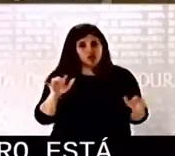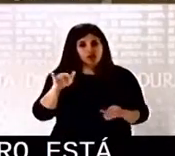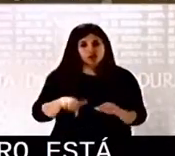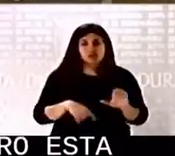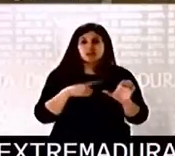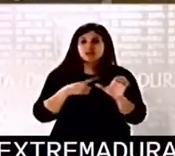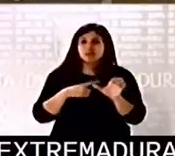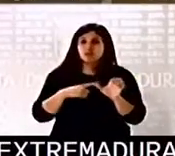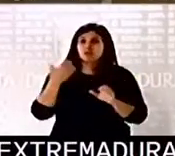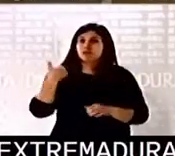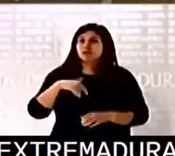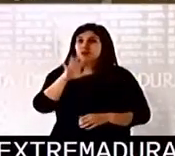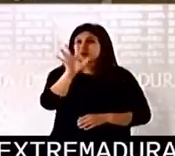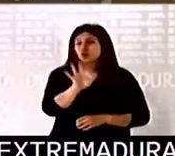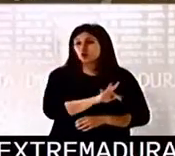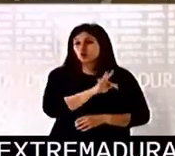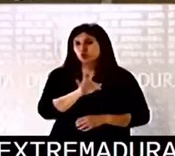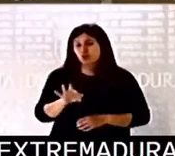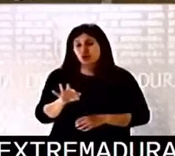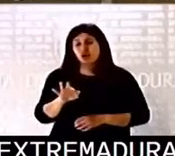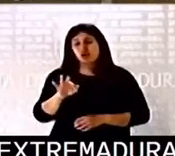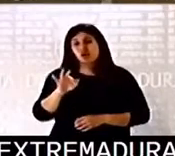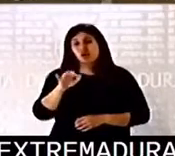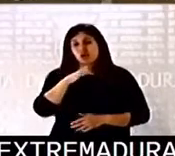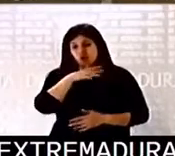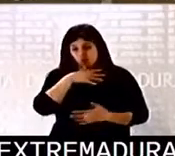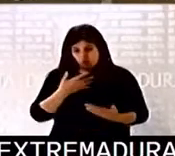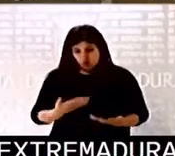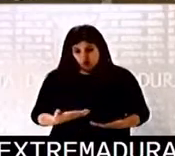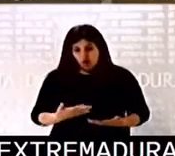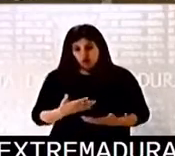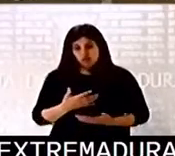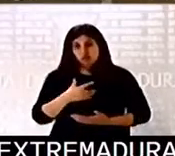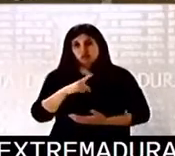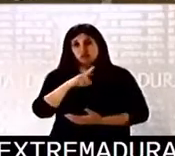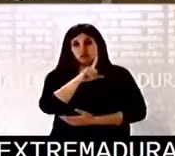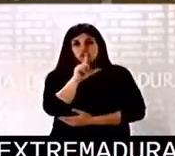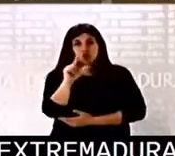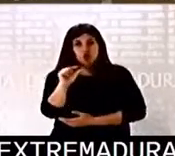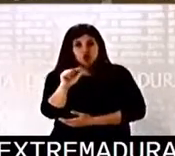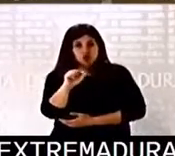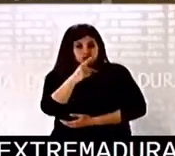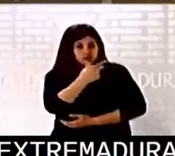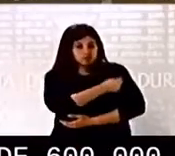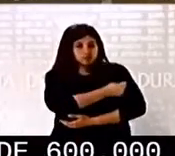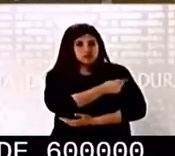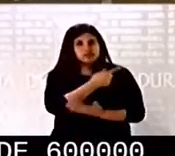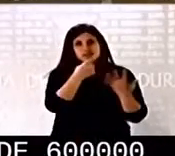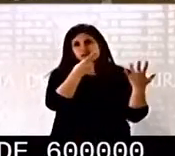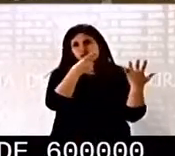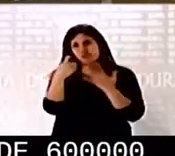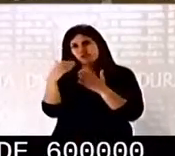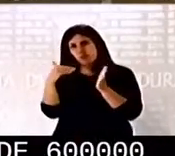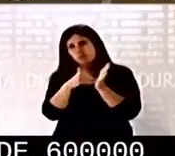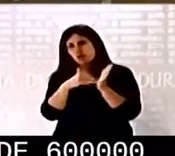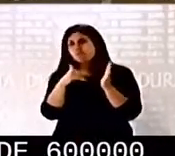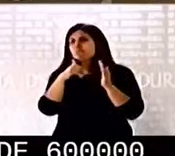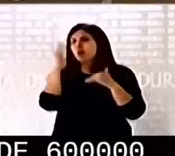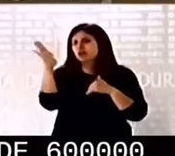llevamos administradas a día de hoy más de 600.000 dosis de vacunas. En